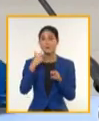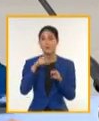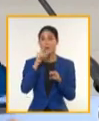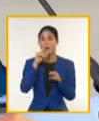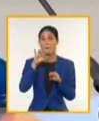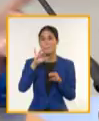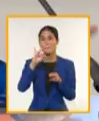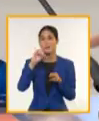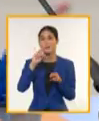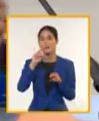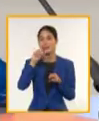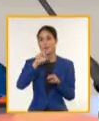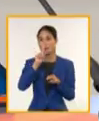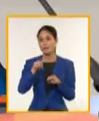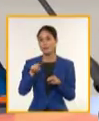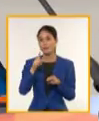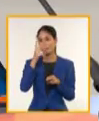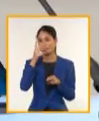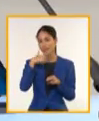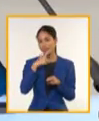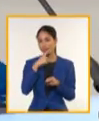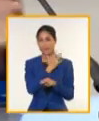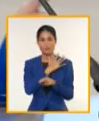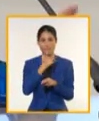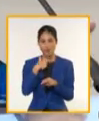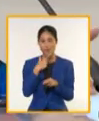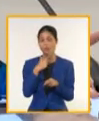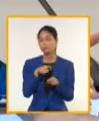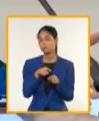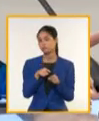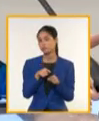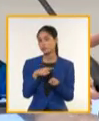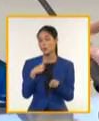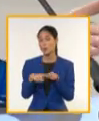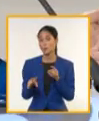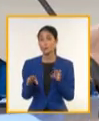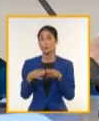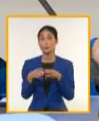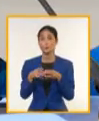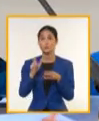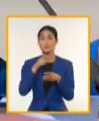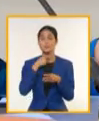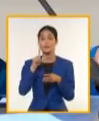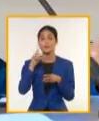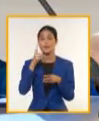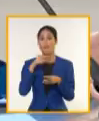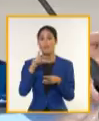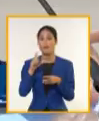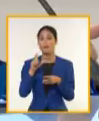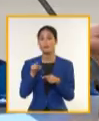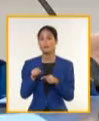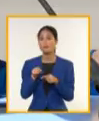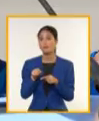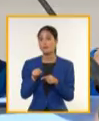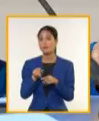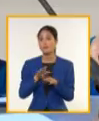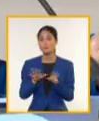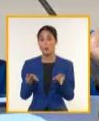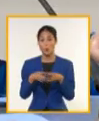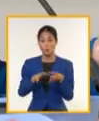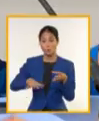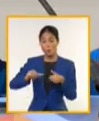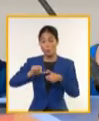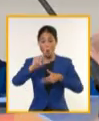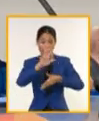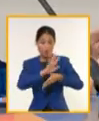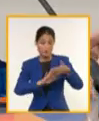La consolidación de la CELAC como esa institución en la cual todos los países latinoamericanos se sientan